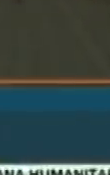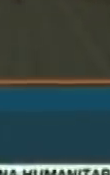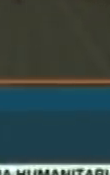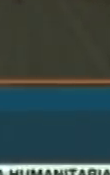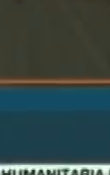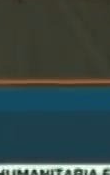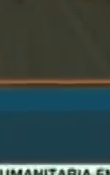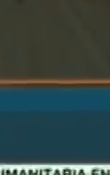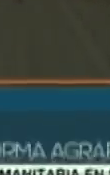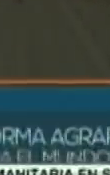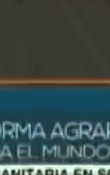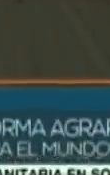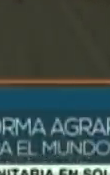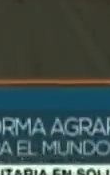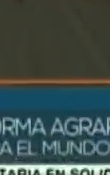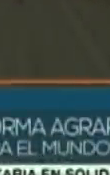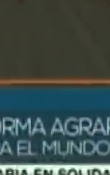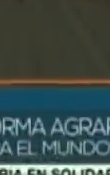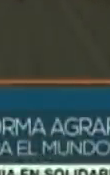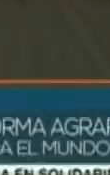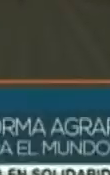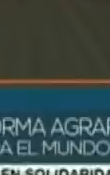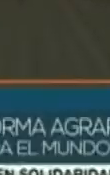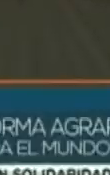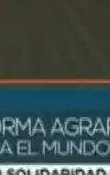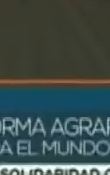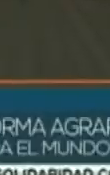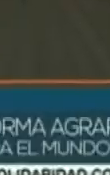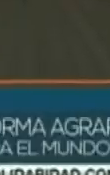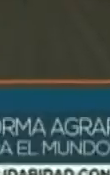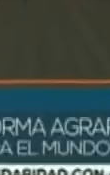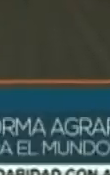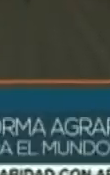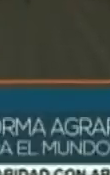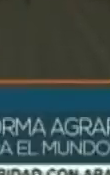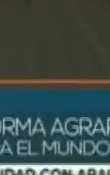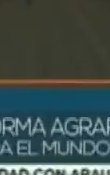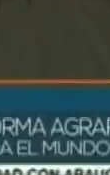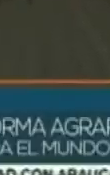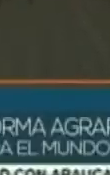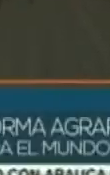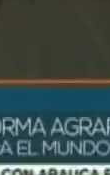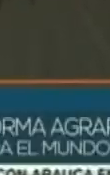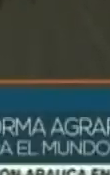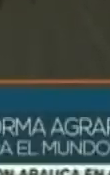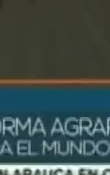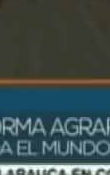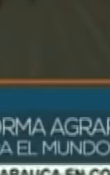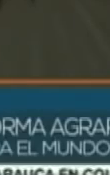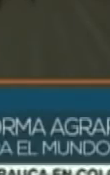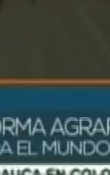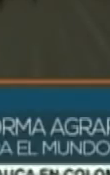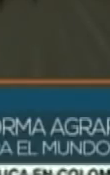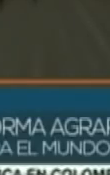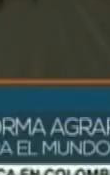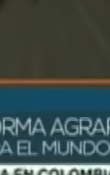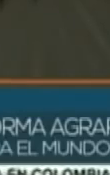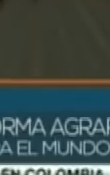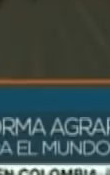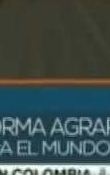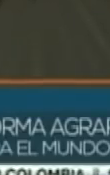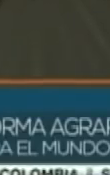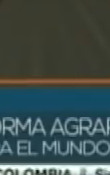El verdadero objetivo de la reforma agraria no es repartir el latifundio, porque eso es una obligación. El verdadero objetivo de la reforma agraria